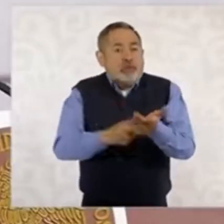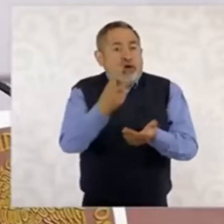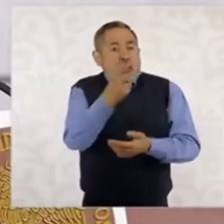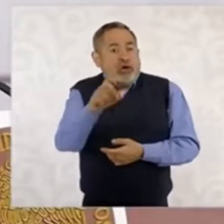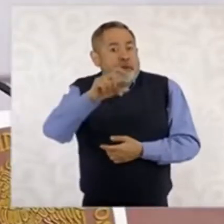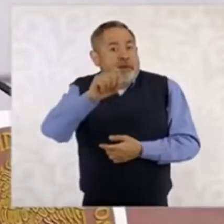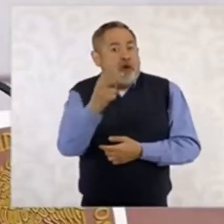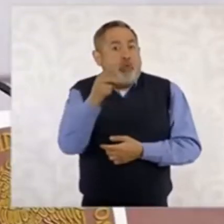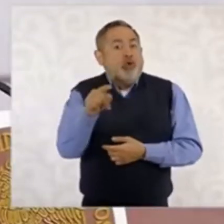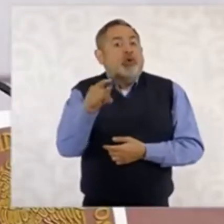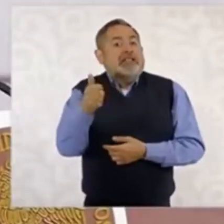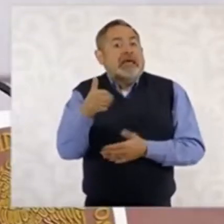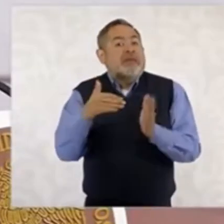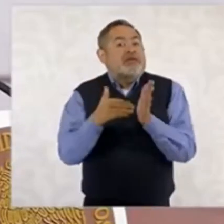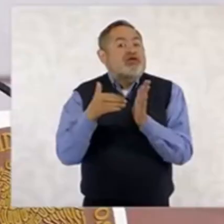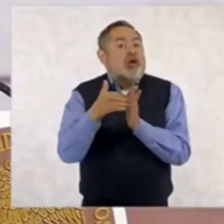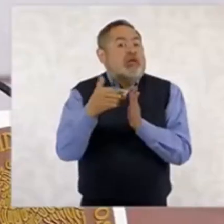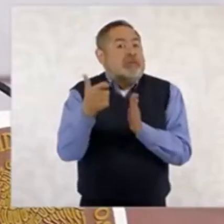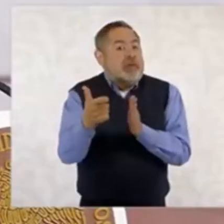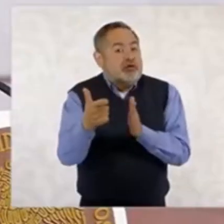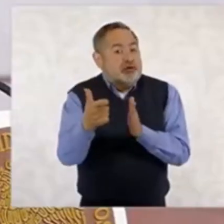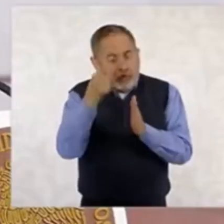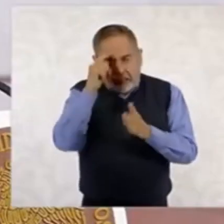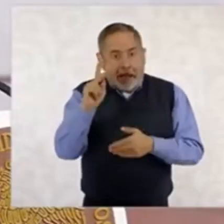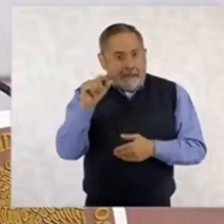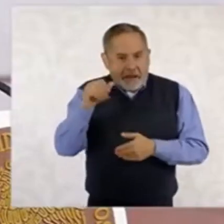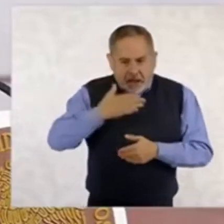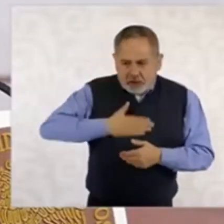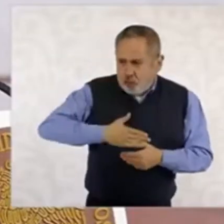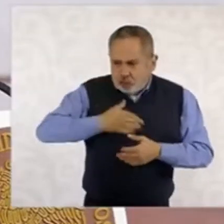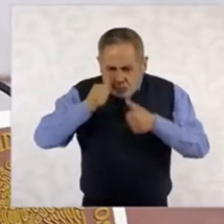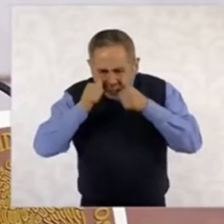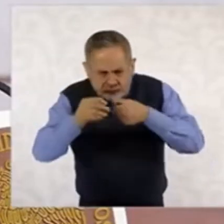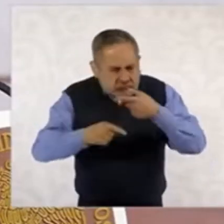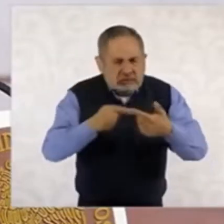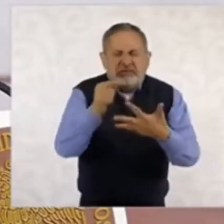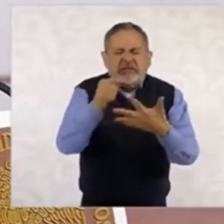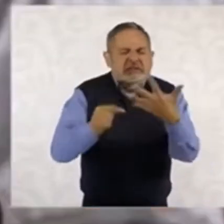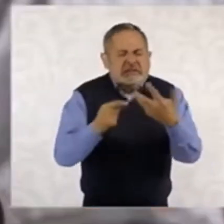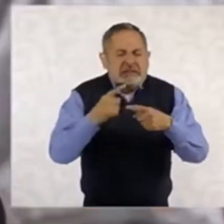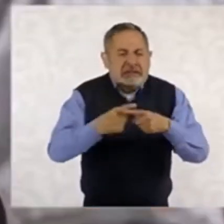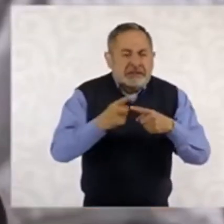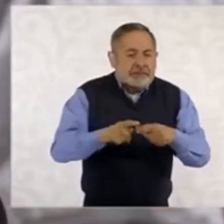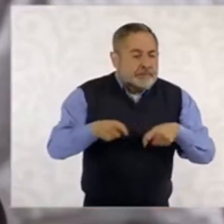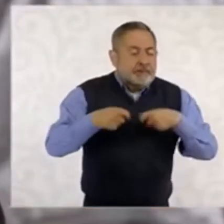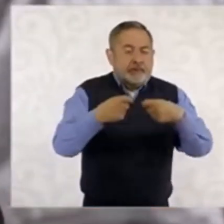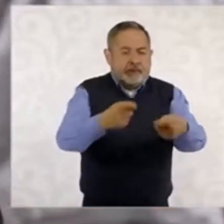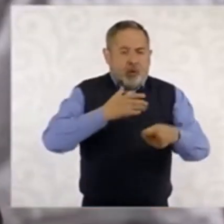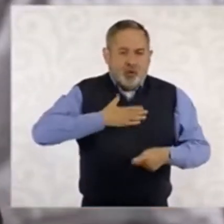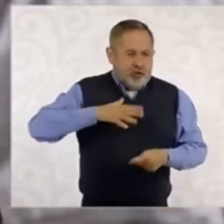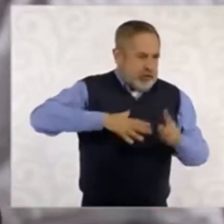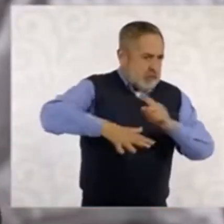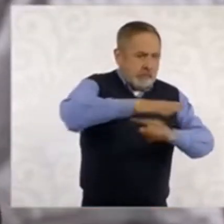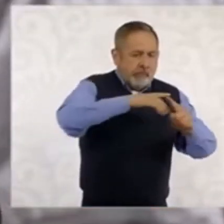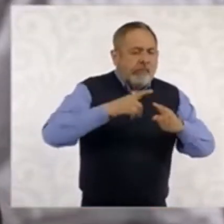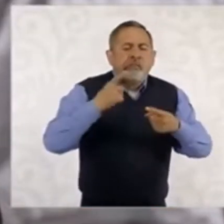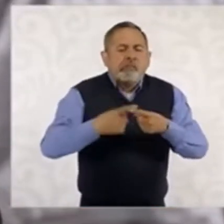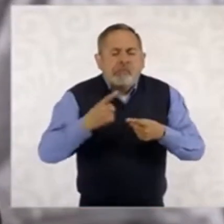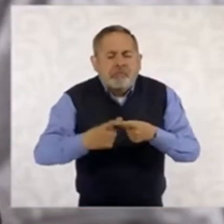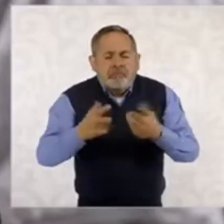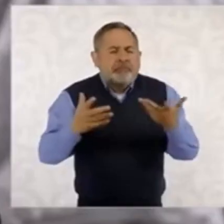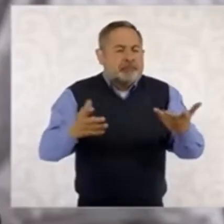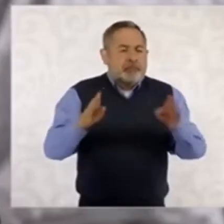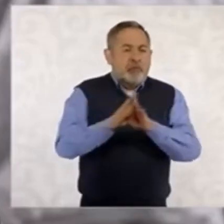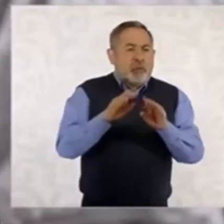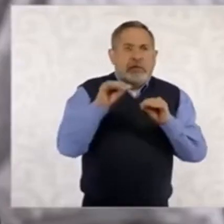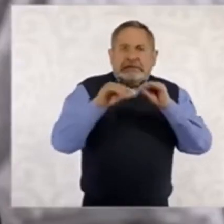2.222.6 millones de pesos en el plan integral que contempla. En materia de justicia ambiental, el establecimiento